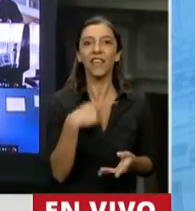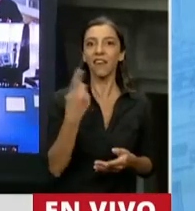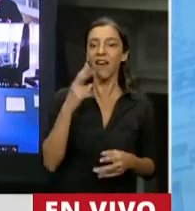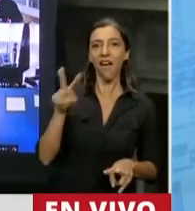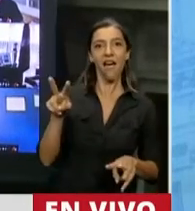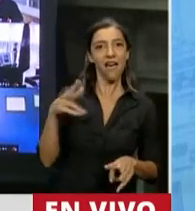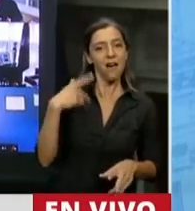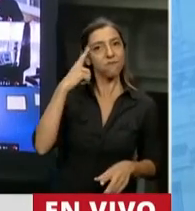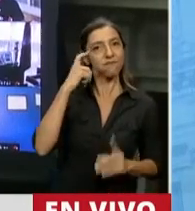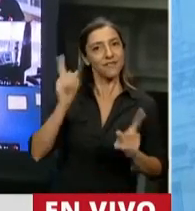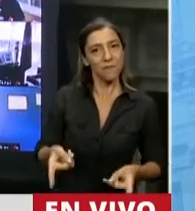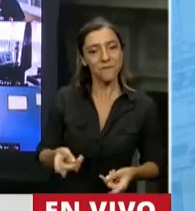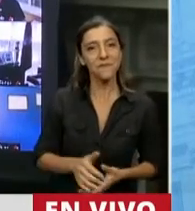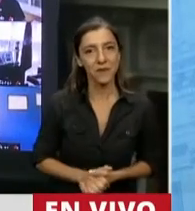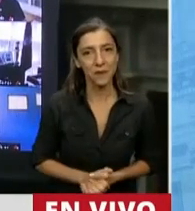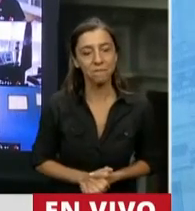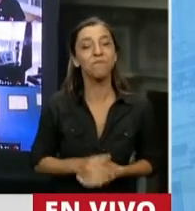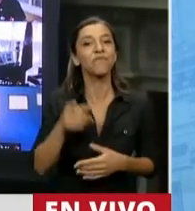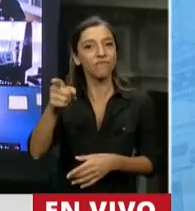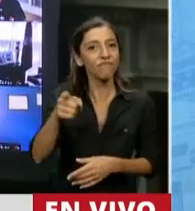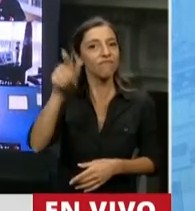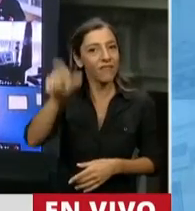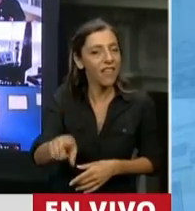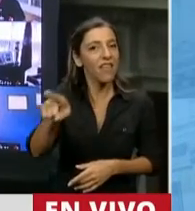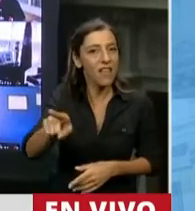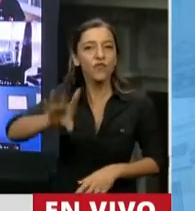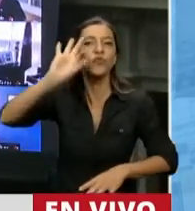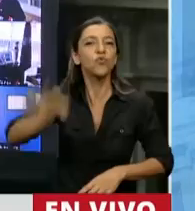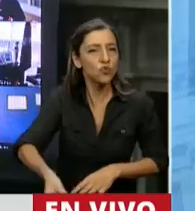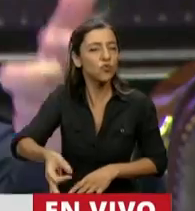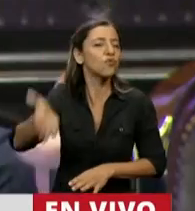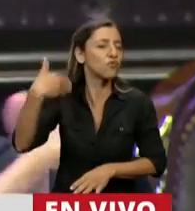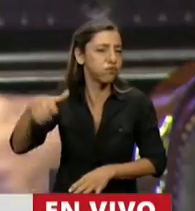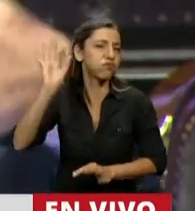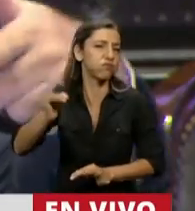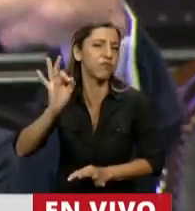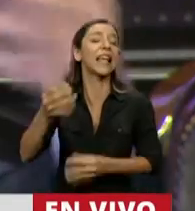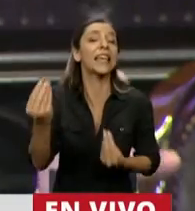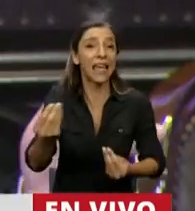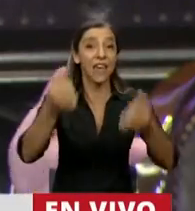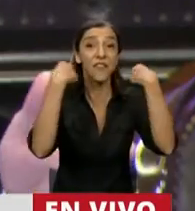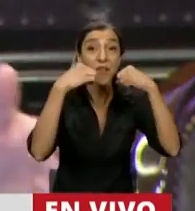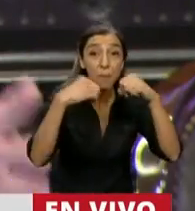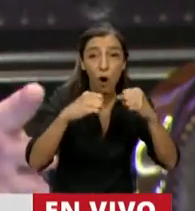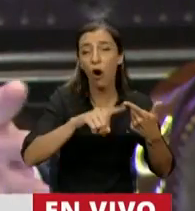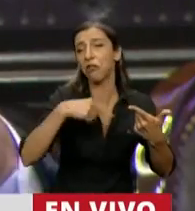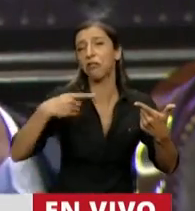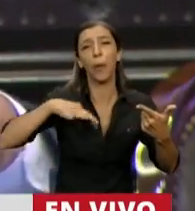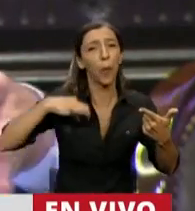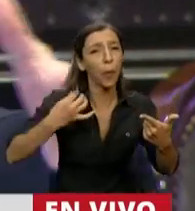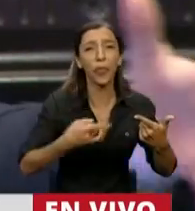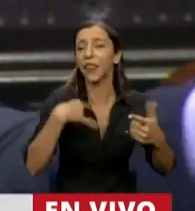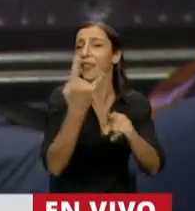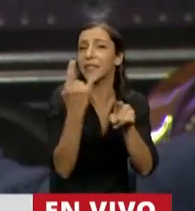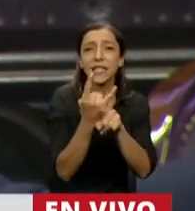tres cosas que lo caracterizaron, es que él supo que el deporte, que para el deporte y para la vida, lo importante